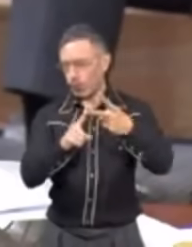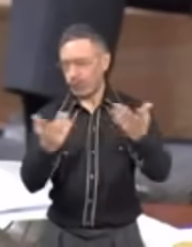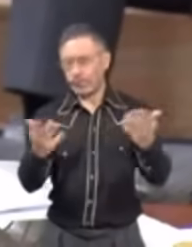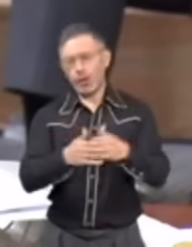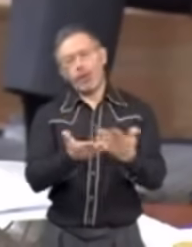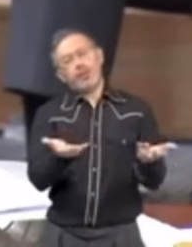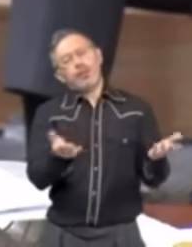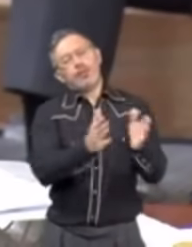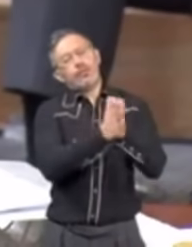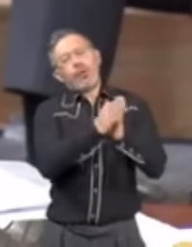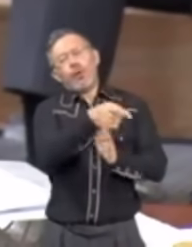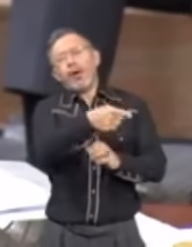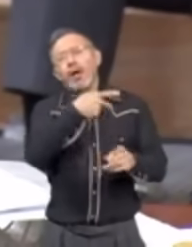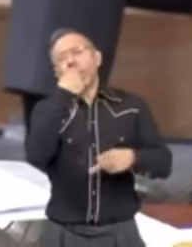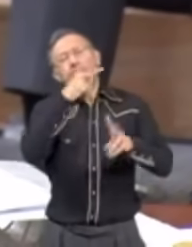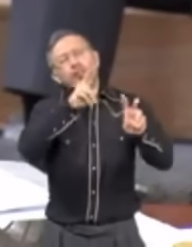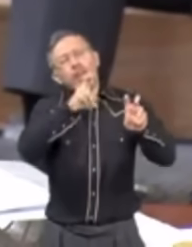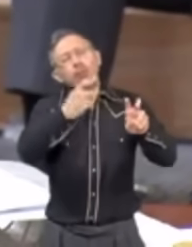del 88,